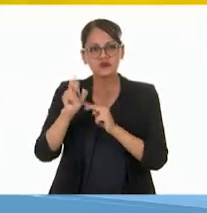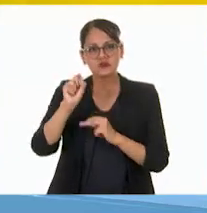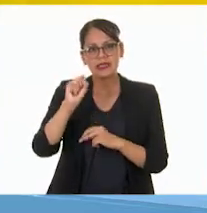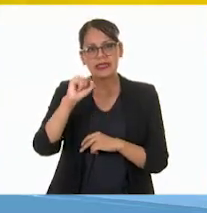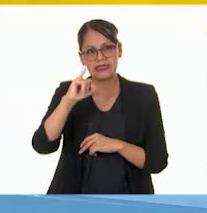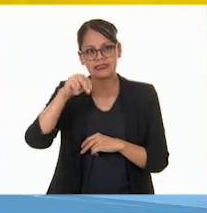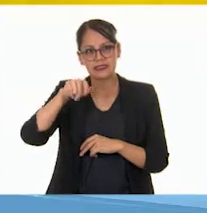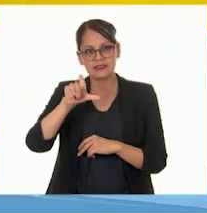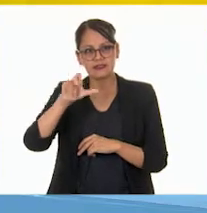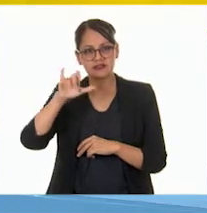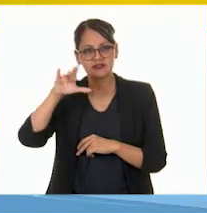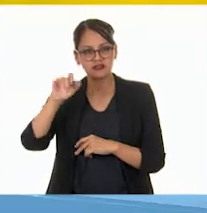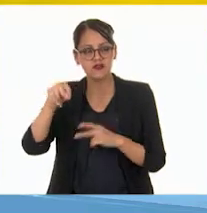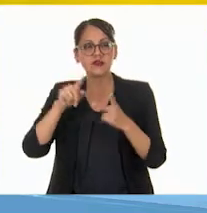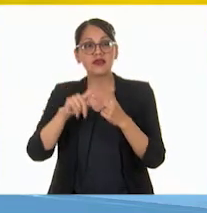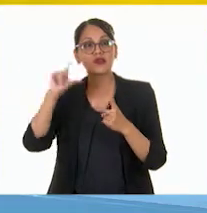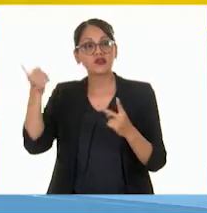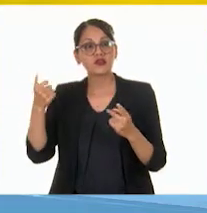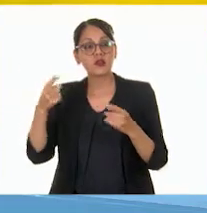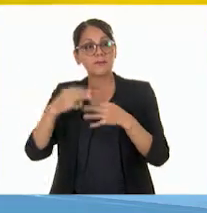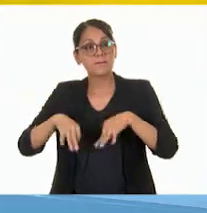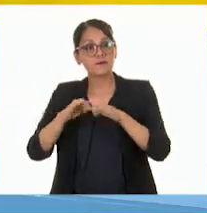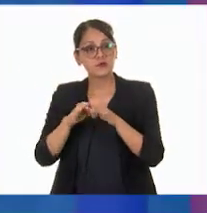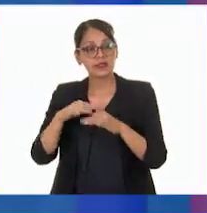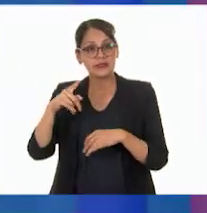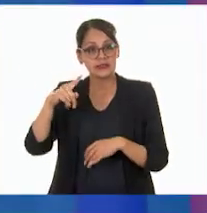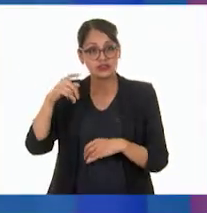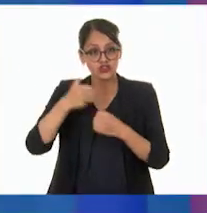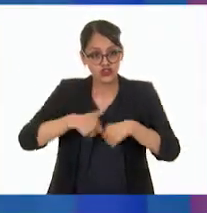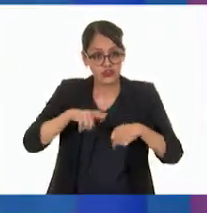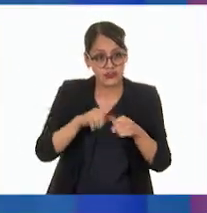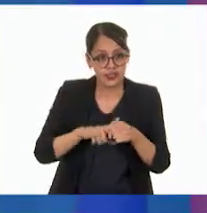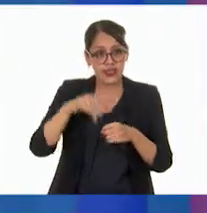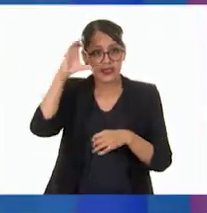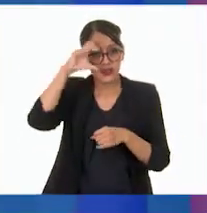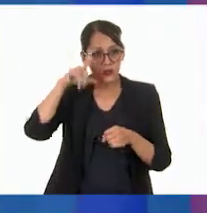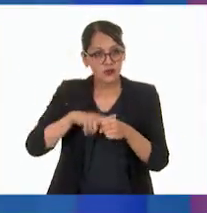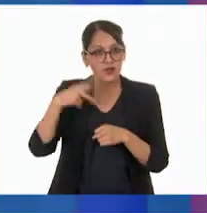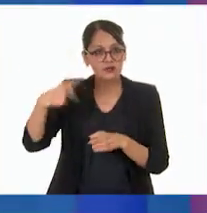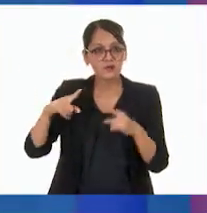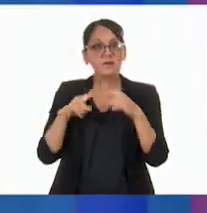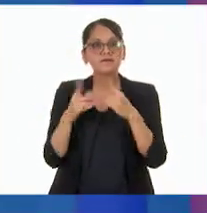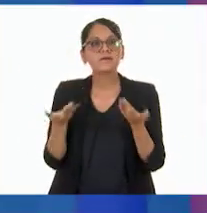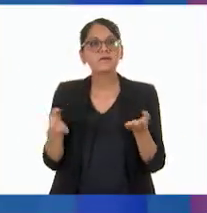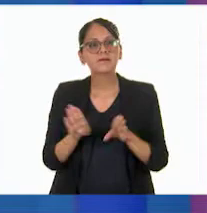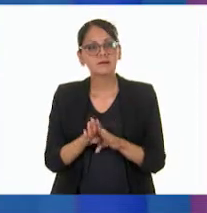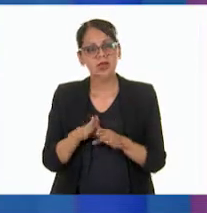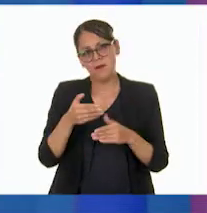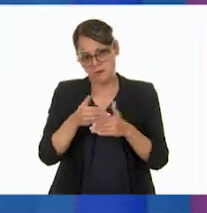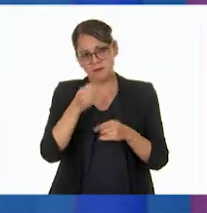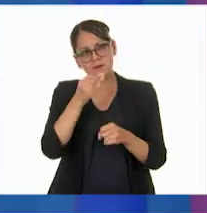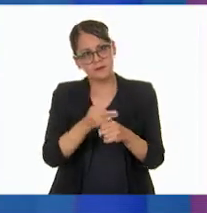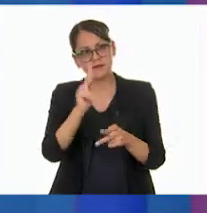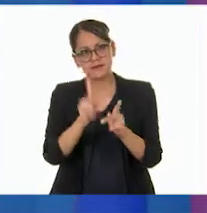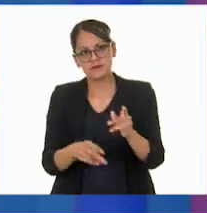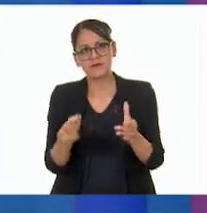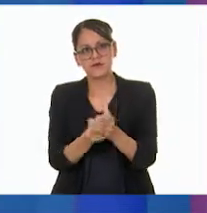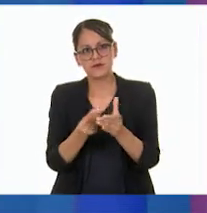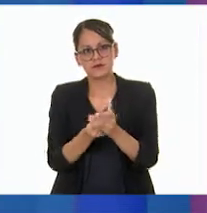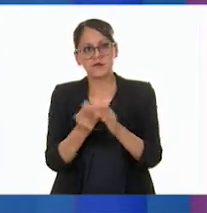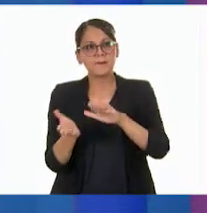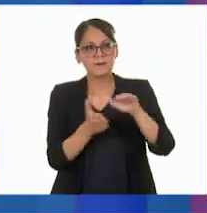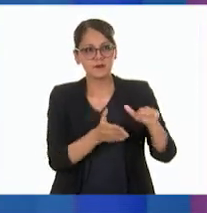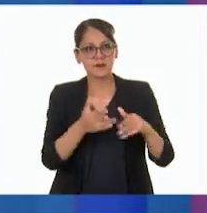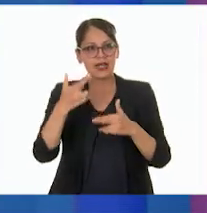sobre la importancia cultural y social de la iglesia. Así es. Por el momento creo que podemos dejar hasta aquí la clase, pero vamos